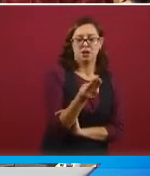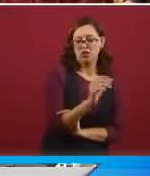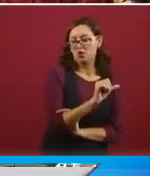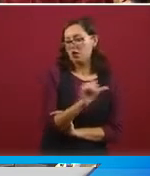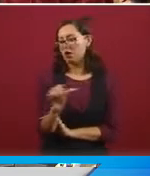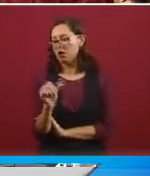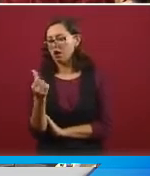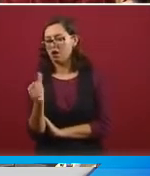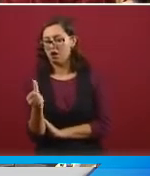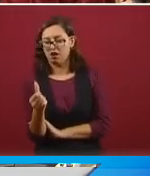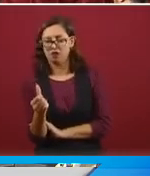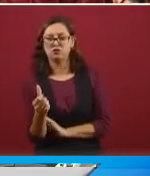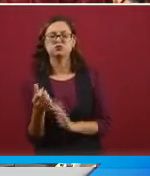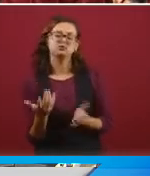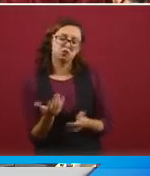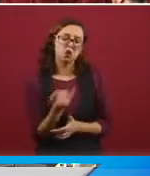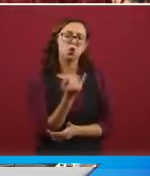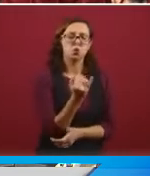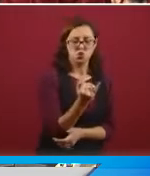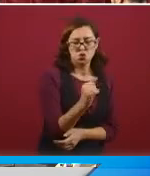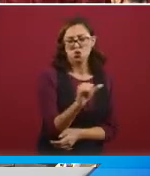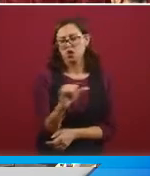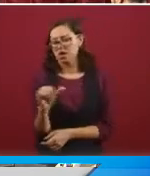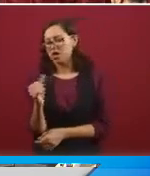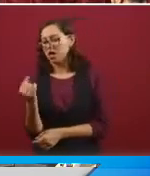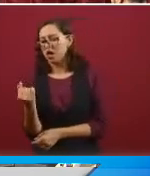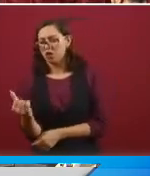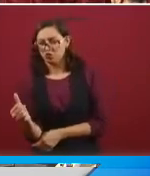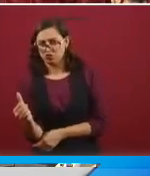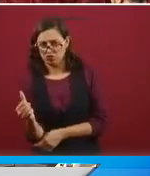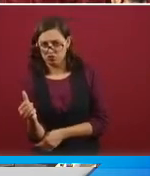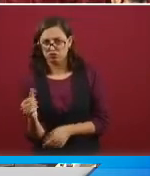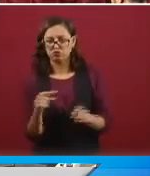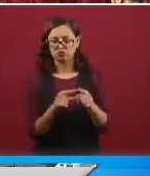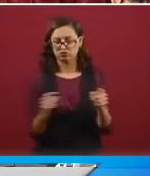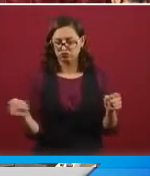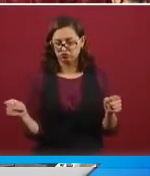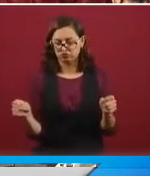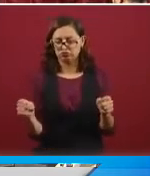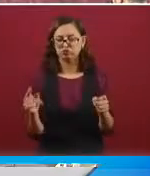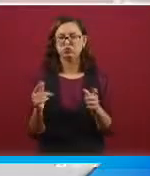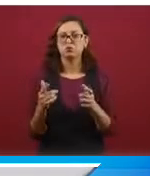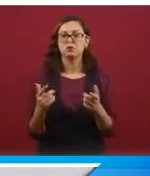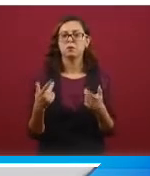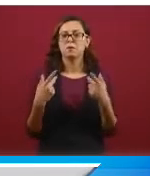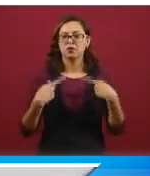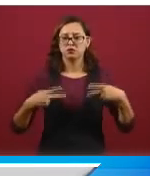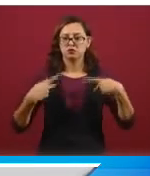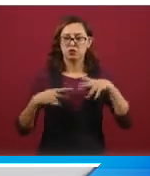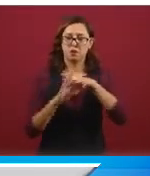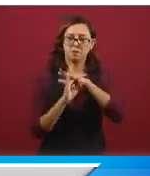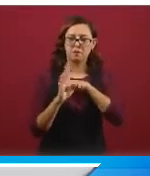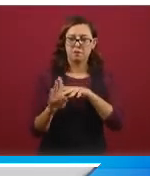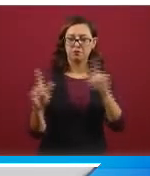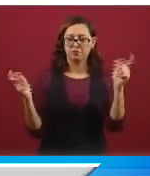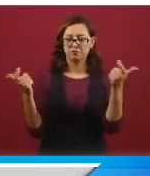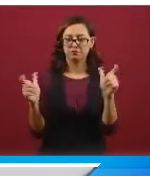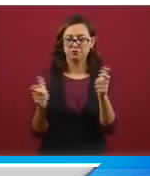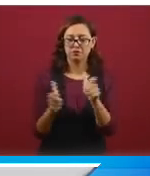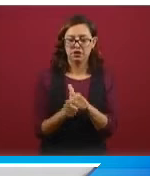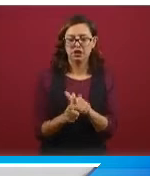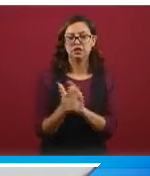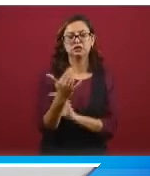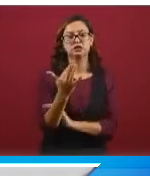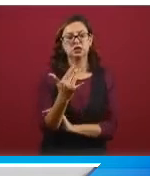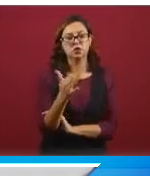del Plan Mérida se han utilizado para la reparación de infraestructura migratoria, principalmente en el sur del país. Hay avances en el Plan de